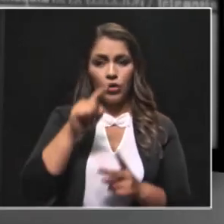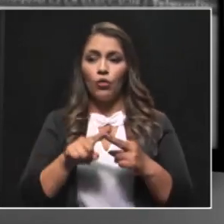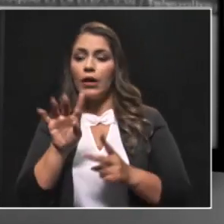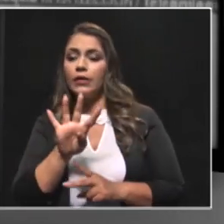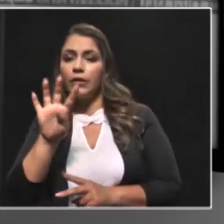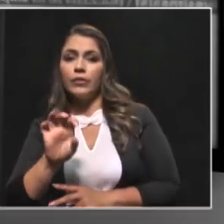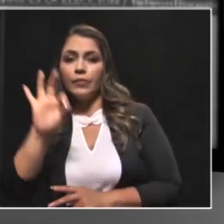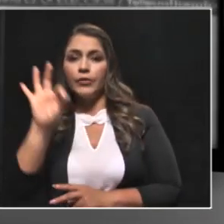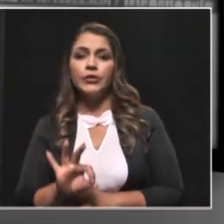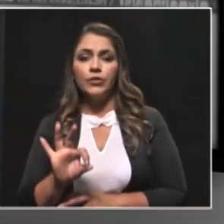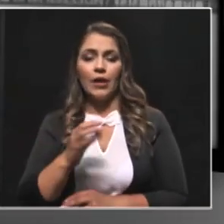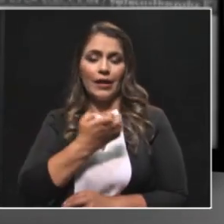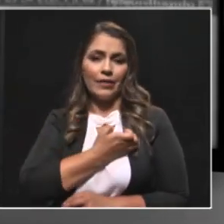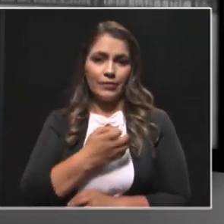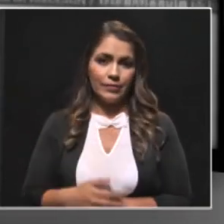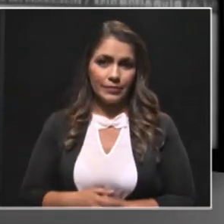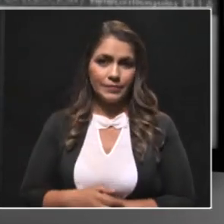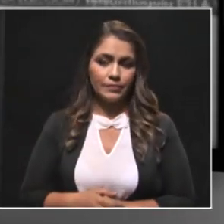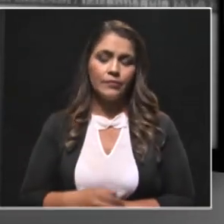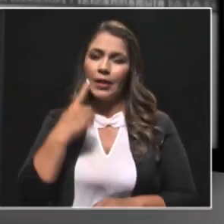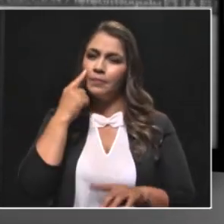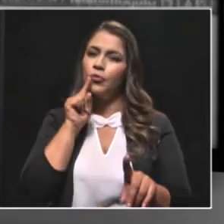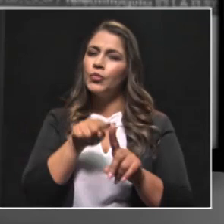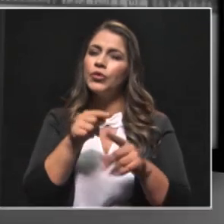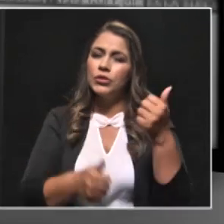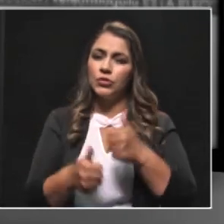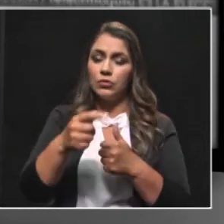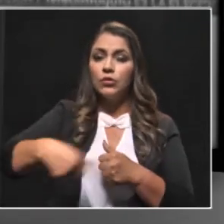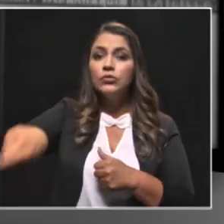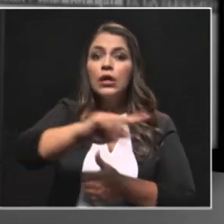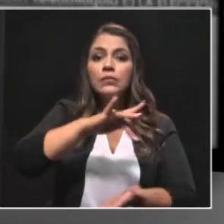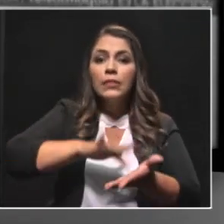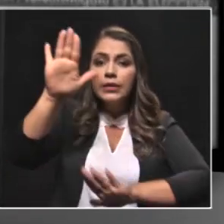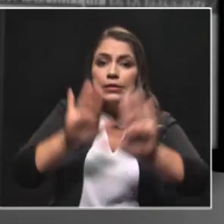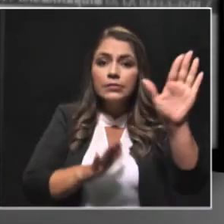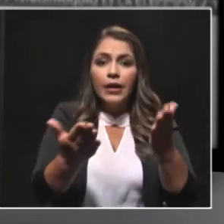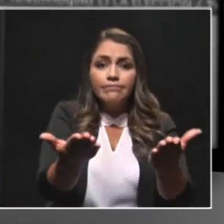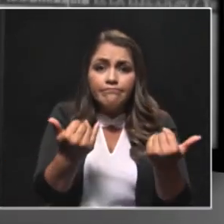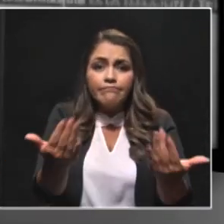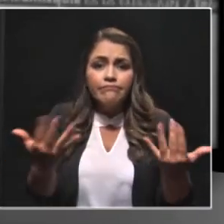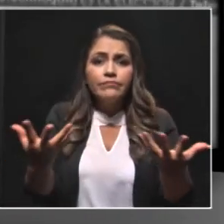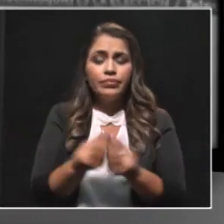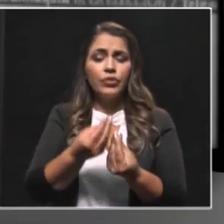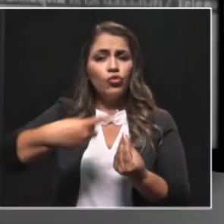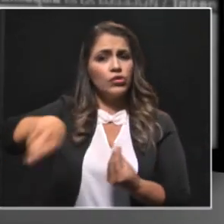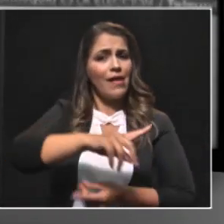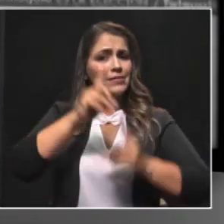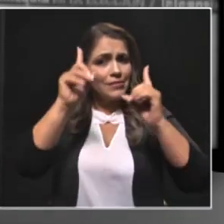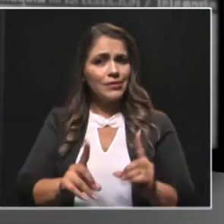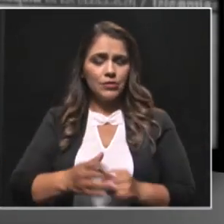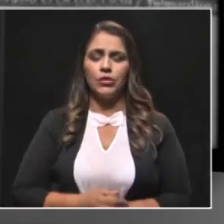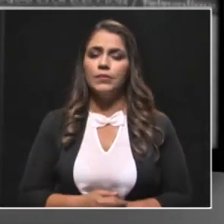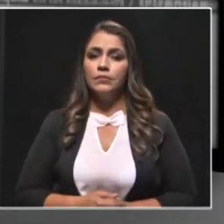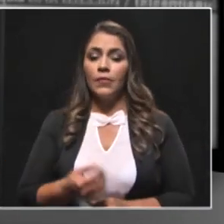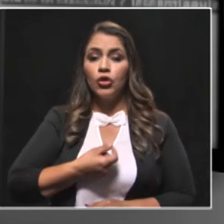para alcalde de Medellín. ¿Cuál es la idea? Que ustedes entiendan que el poder está en sus manos, que el 27 de octubre es una fecha definitiva y